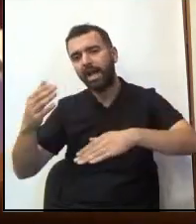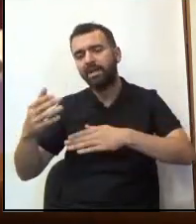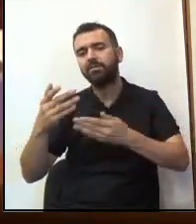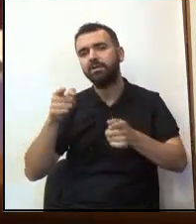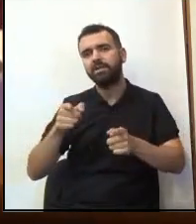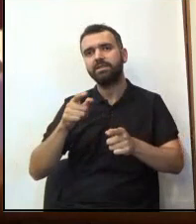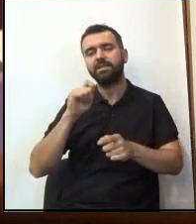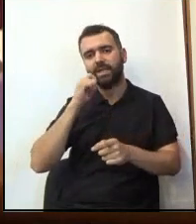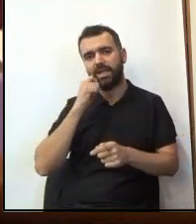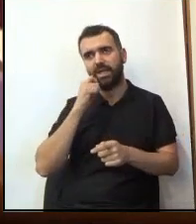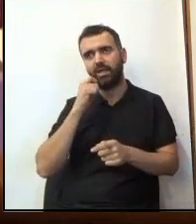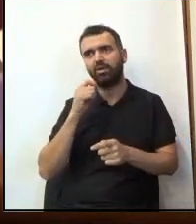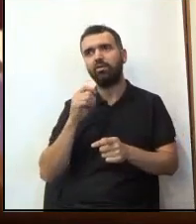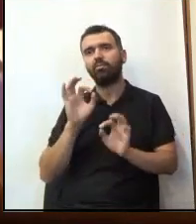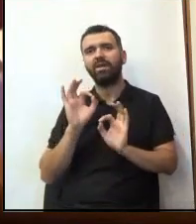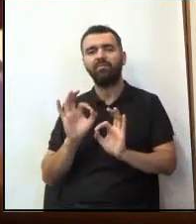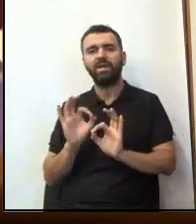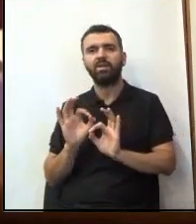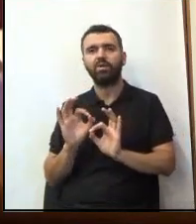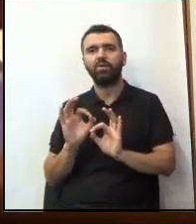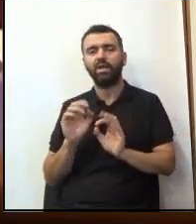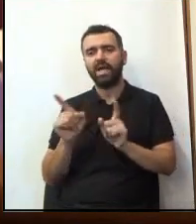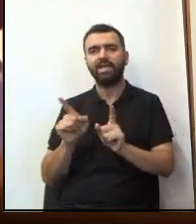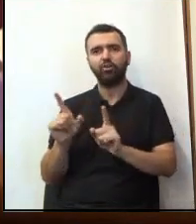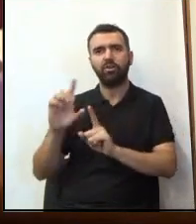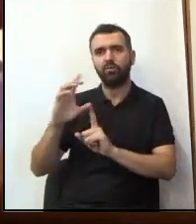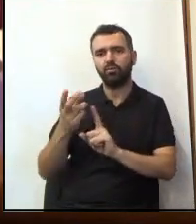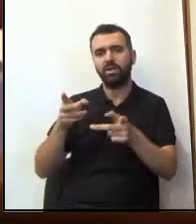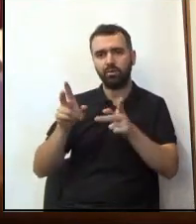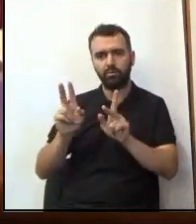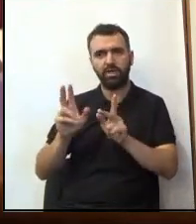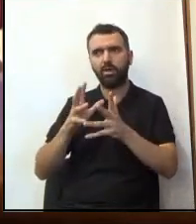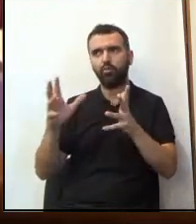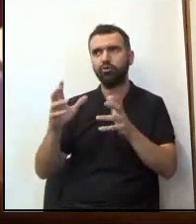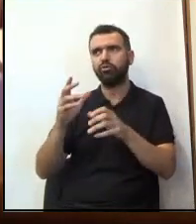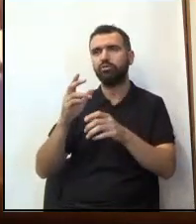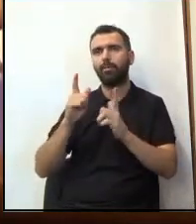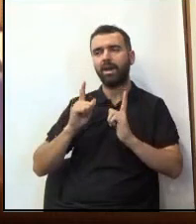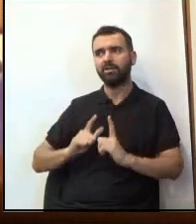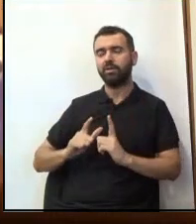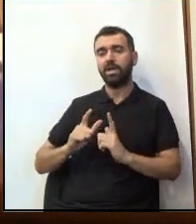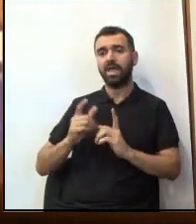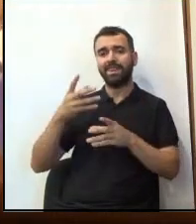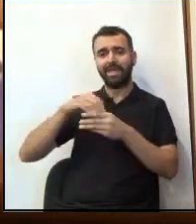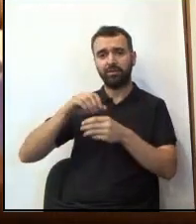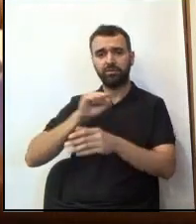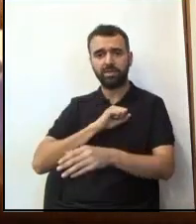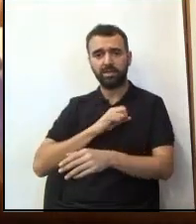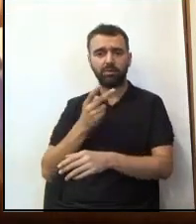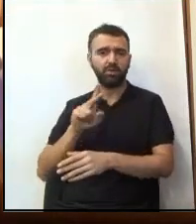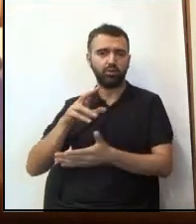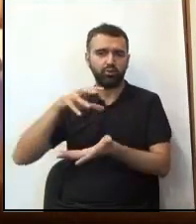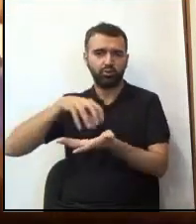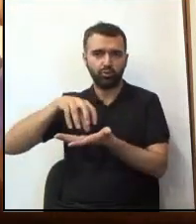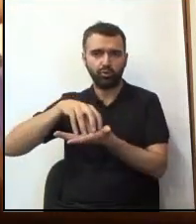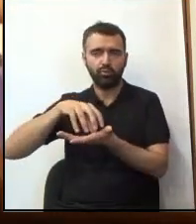sentido, perfecto la gestión de cultura que permite a muchos vacacionar en Santiago, en su comuna. Pero